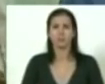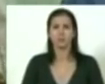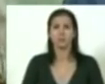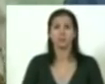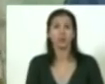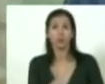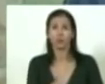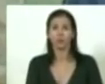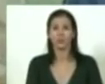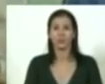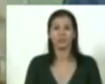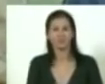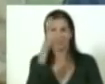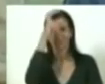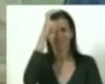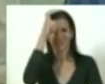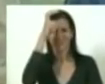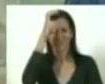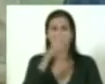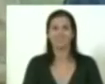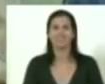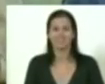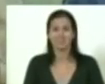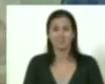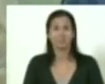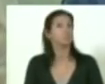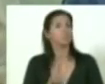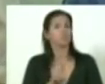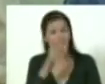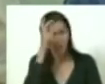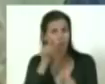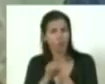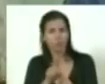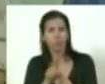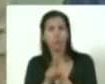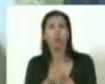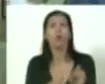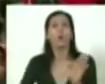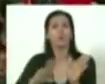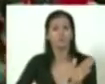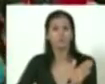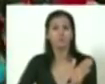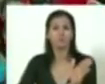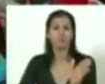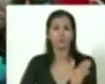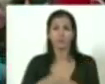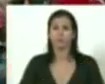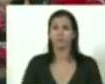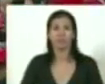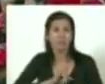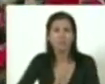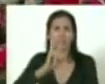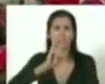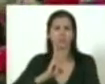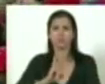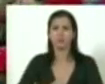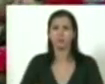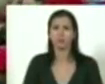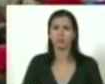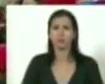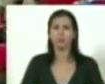No es Falcón, quizás hoy la traición la encarna